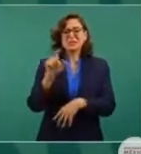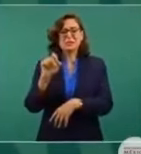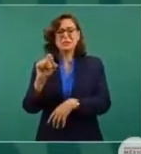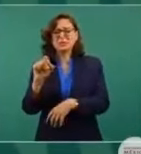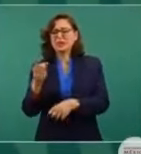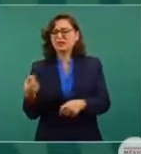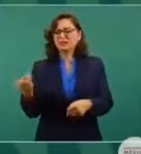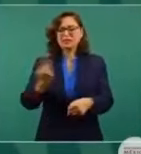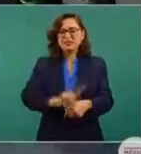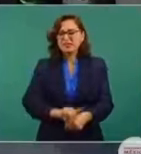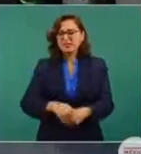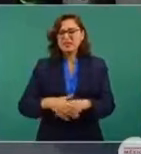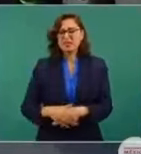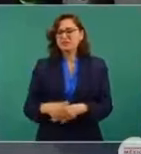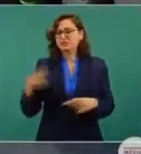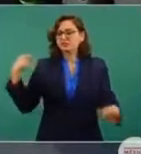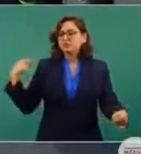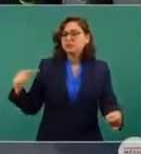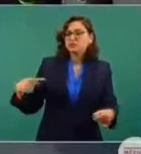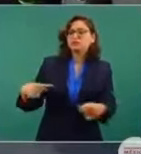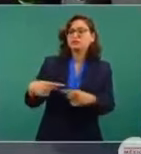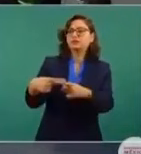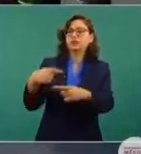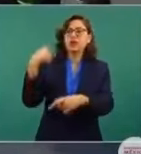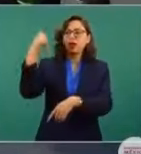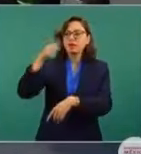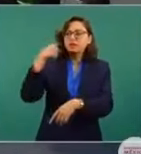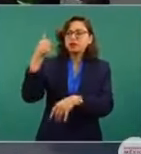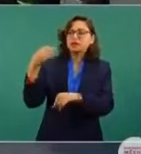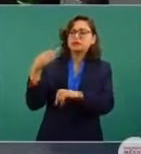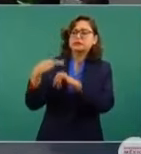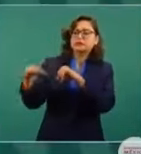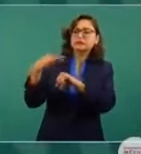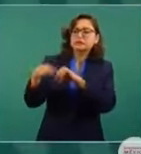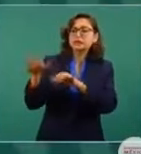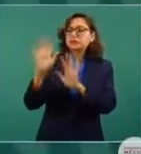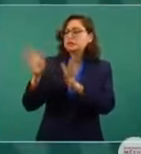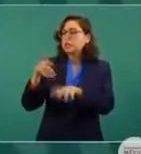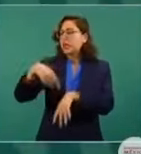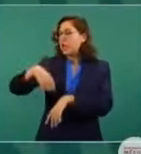termine de vacunar a todos los adultos mayores, entonces voy yo.